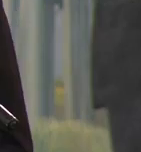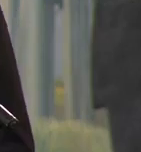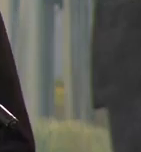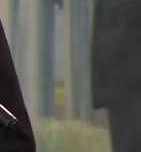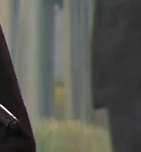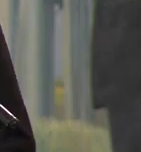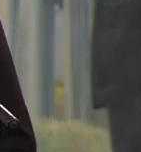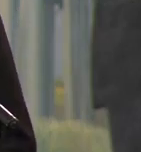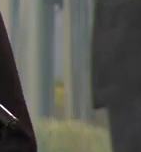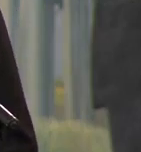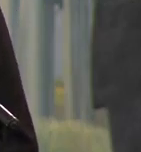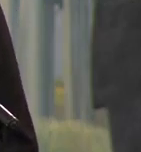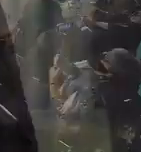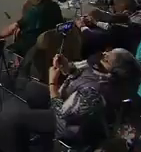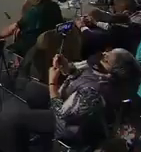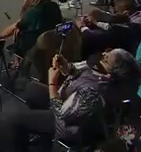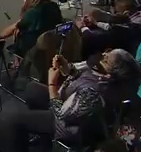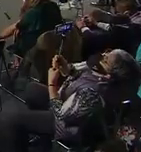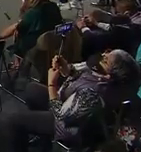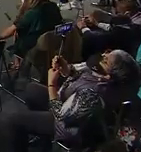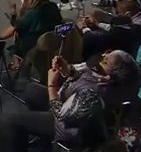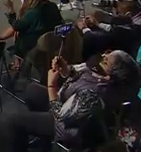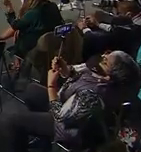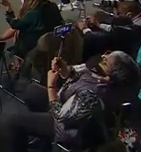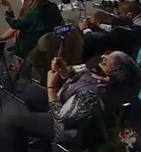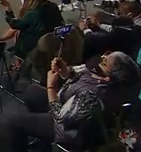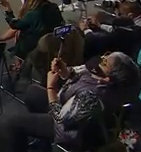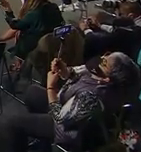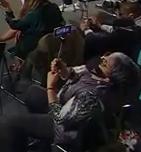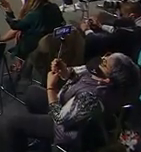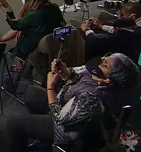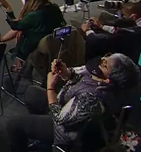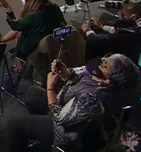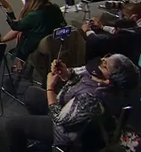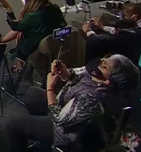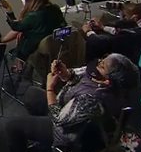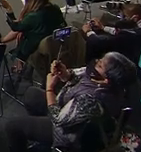Hace aproximadamente un mes, soy malo para los números,